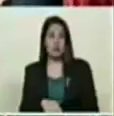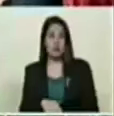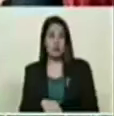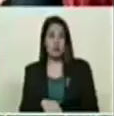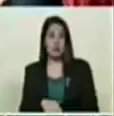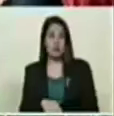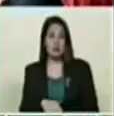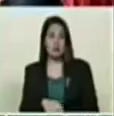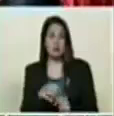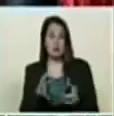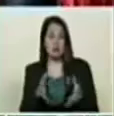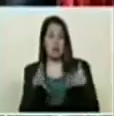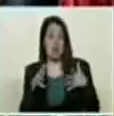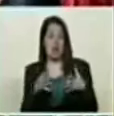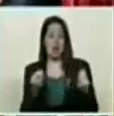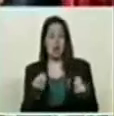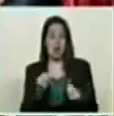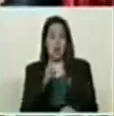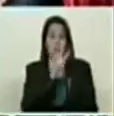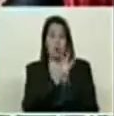Sacó